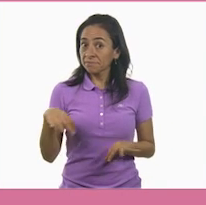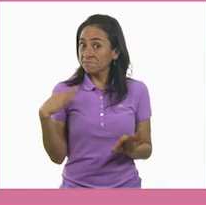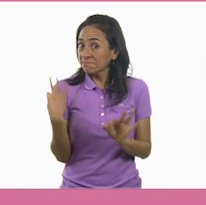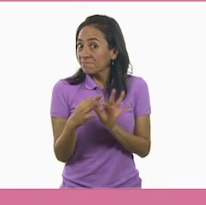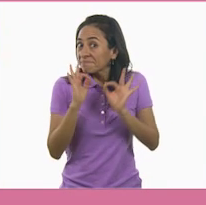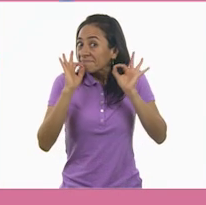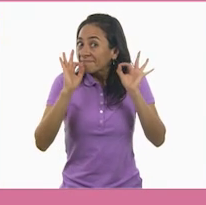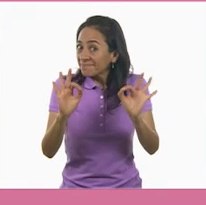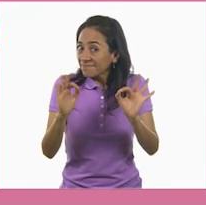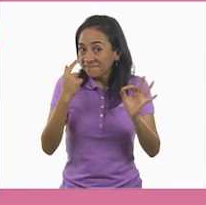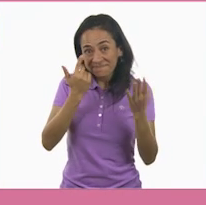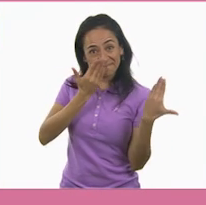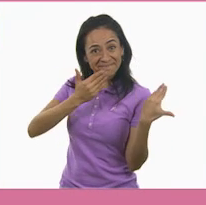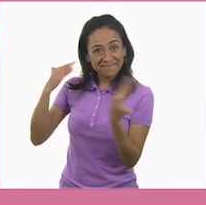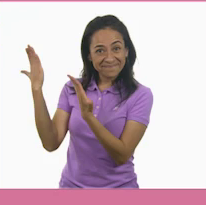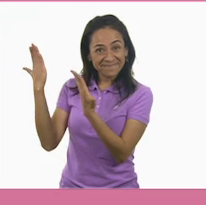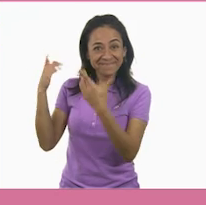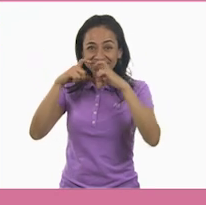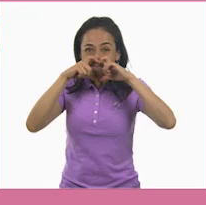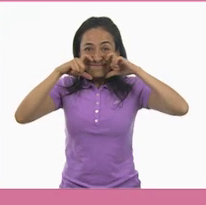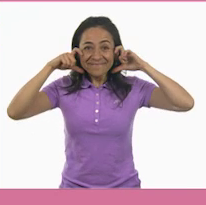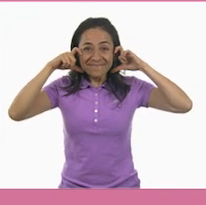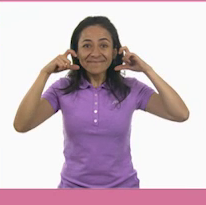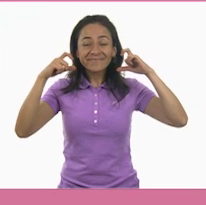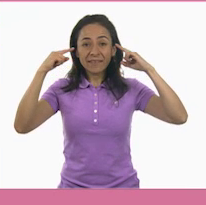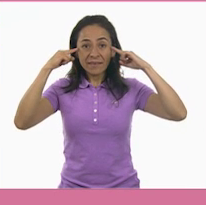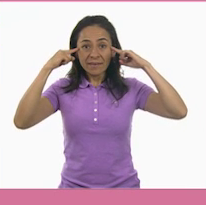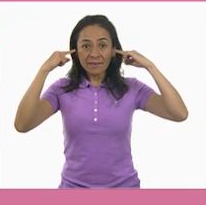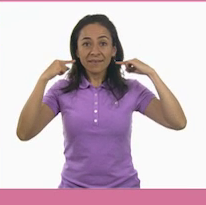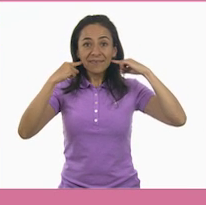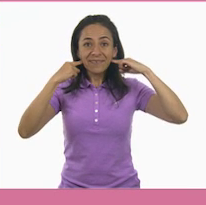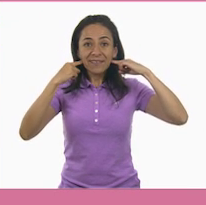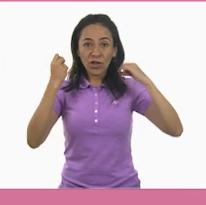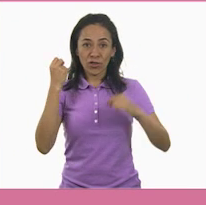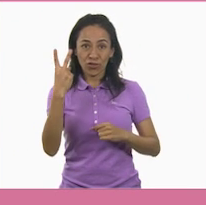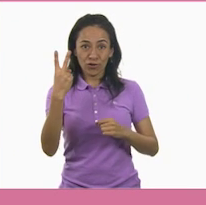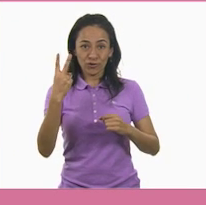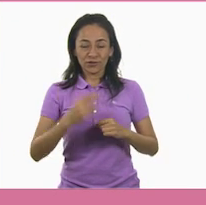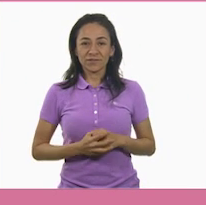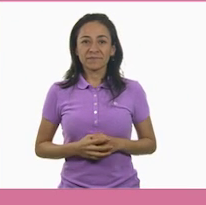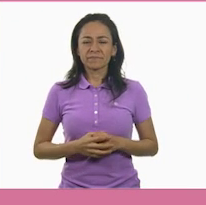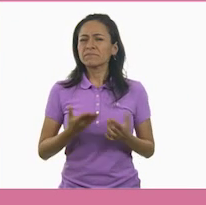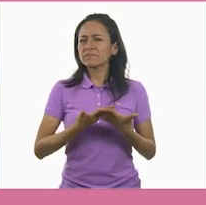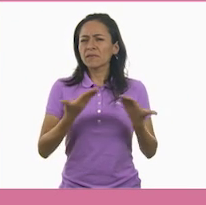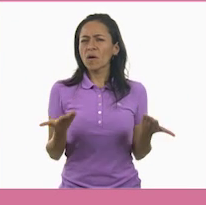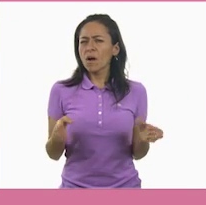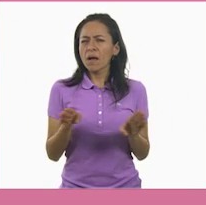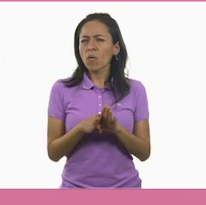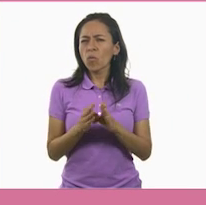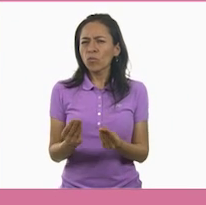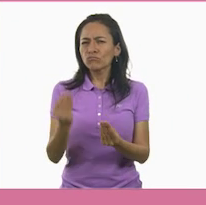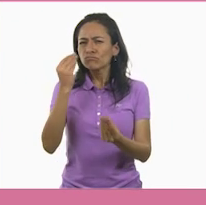¡Listo! Ya tienes un cubrebocas con 2 pares de cuerdas. Para